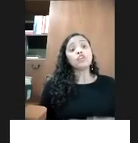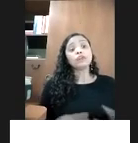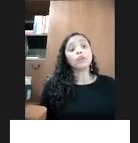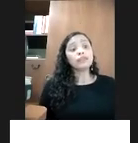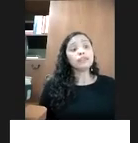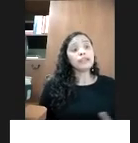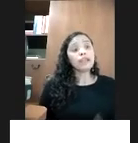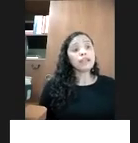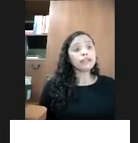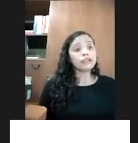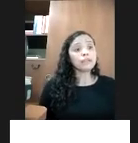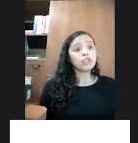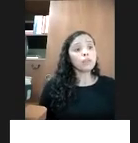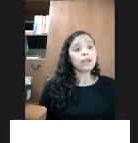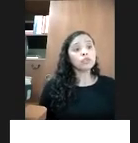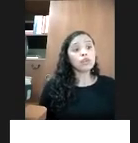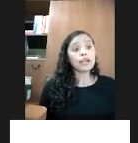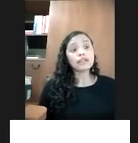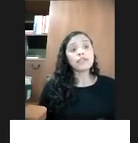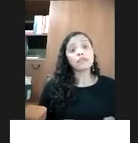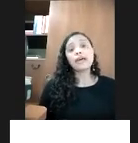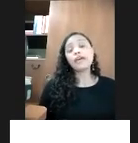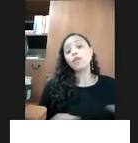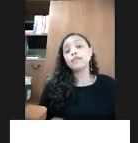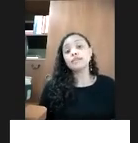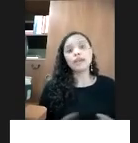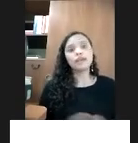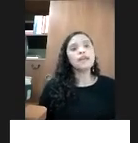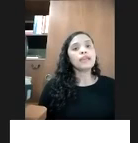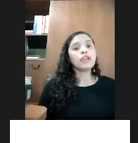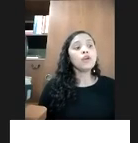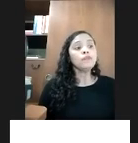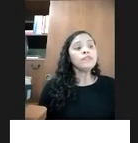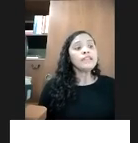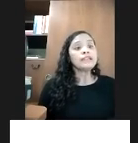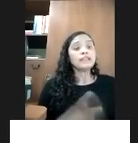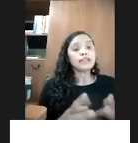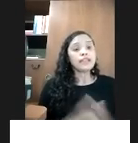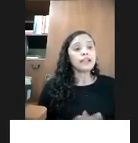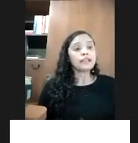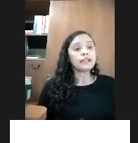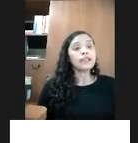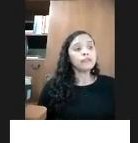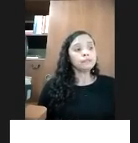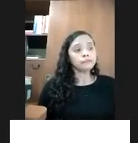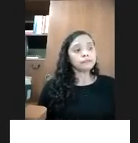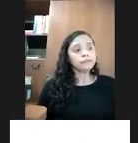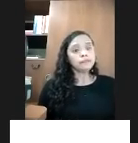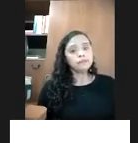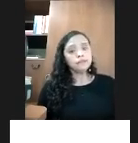ellos actualmente tienen el tratamiento para controlar esas enfermedades y nos decían que no. Sigue, Yanni, la siguiente.